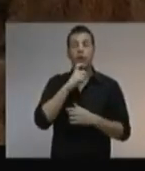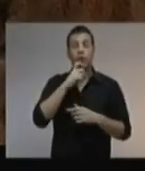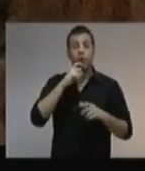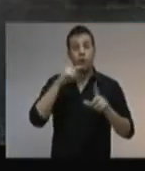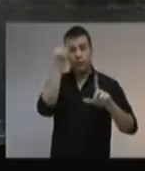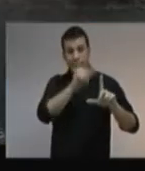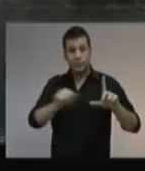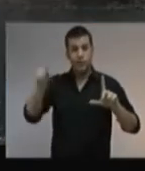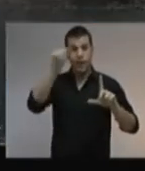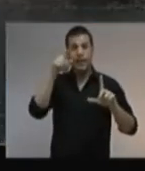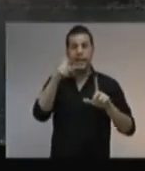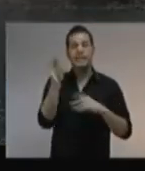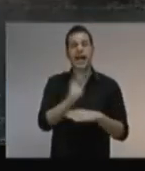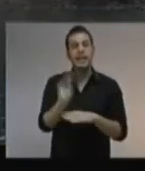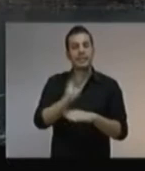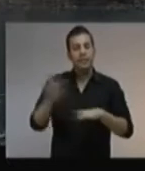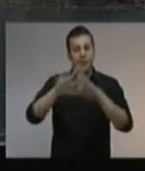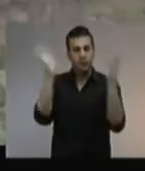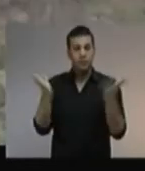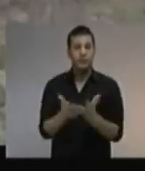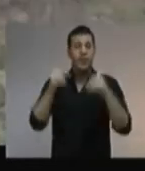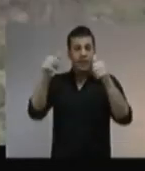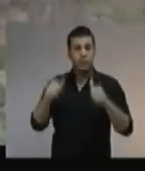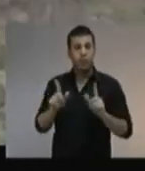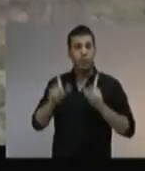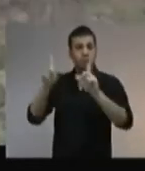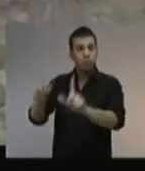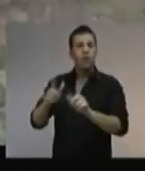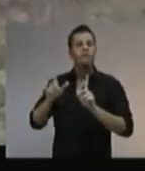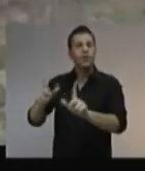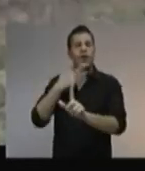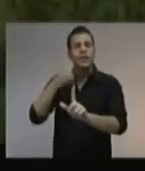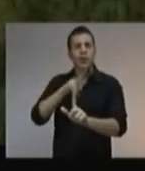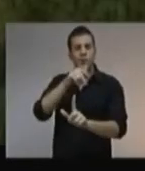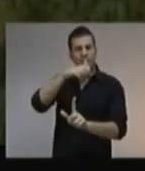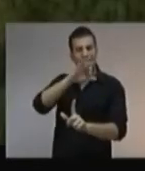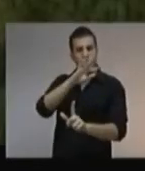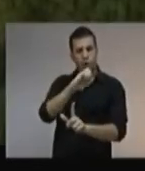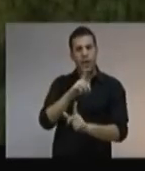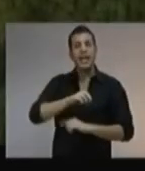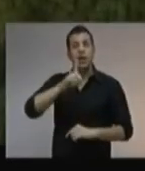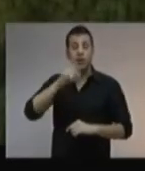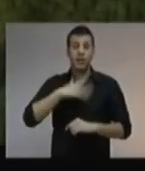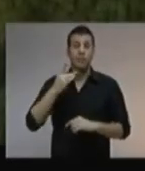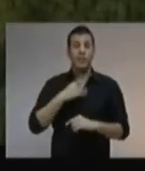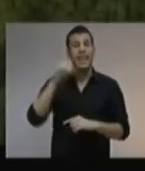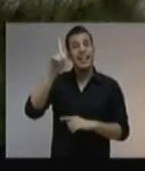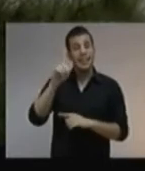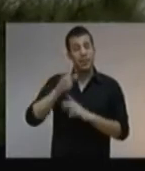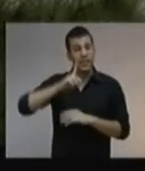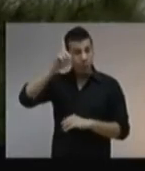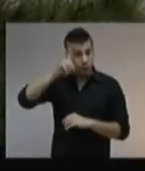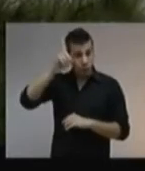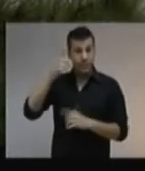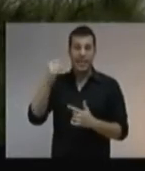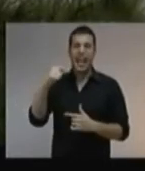de forma circular, ha sido declarada Reserva de la Biosfera por la UNESCO. En el norte, la isla presume de lugares como el Dedo de